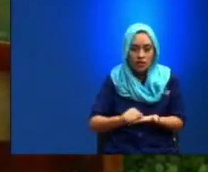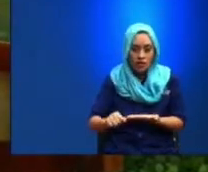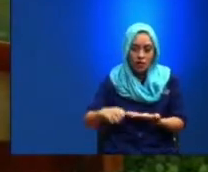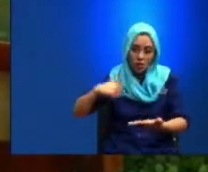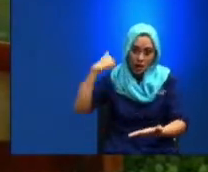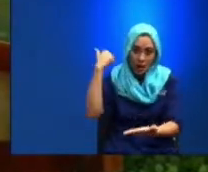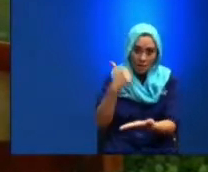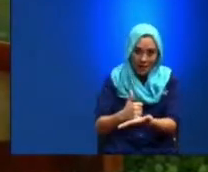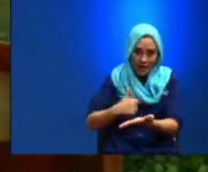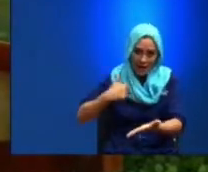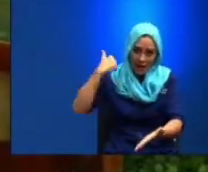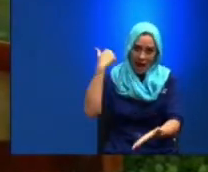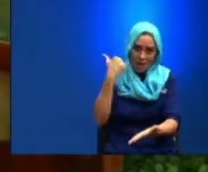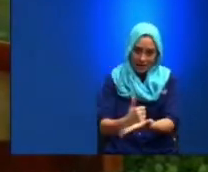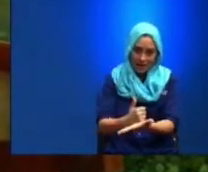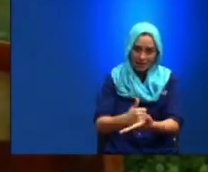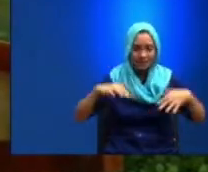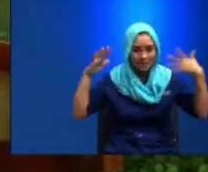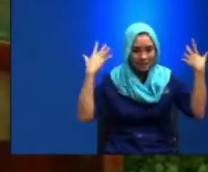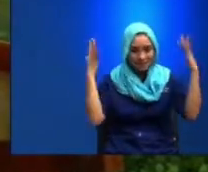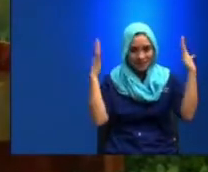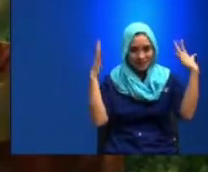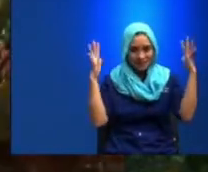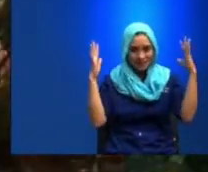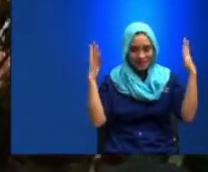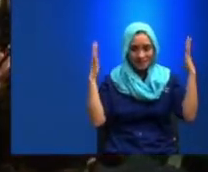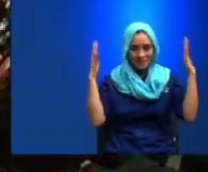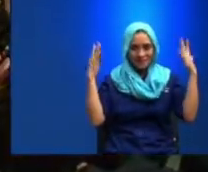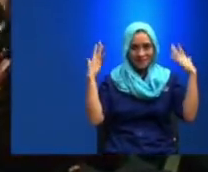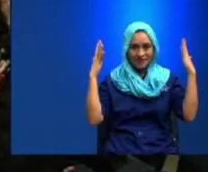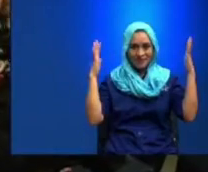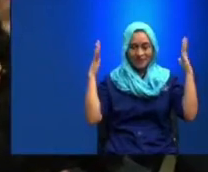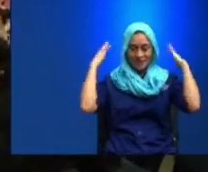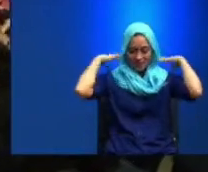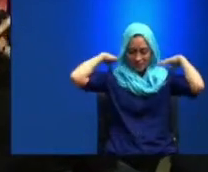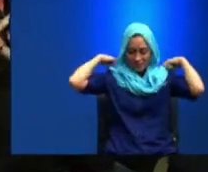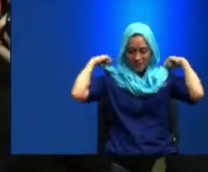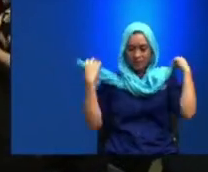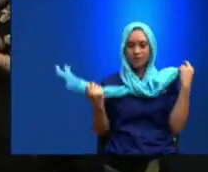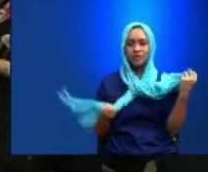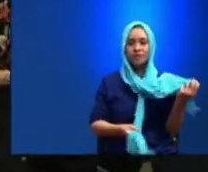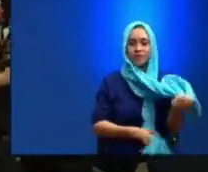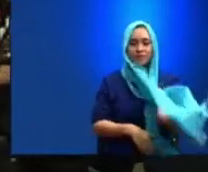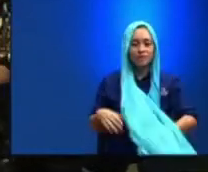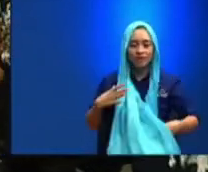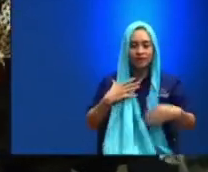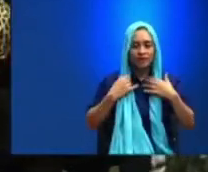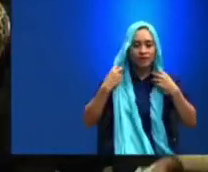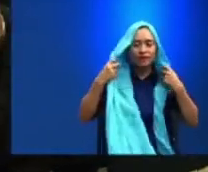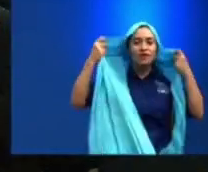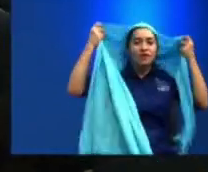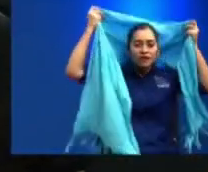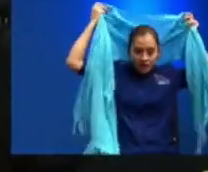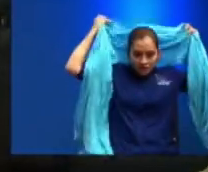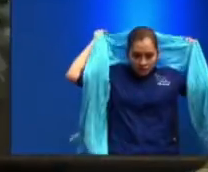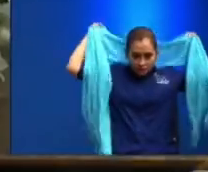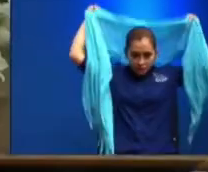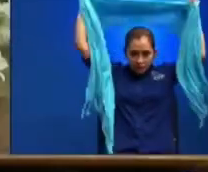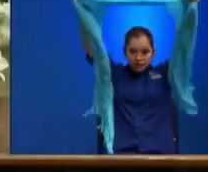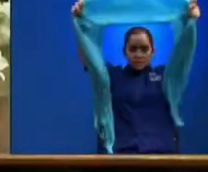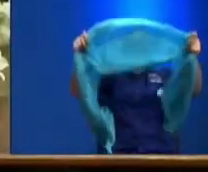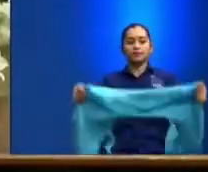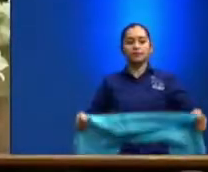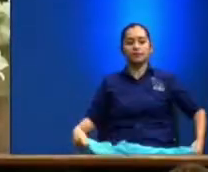amen el ese aplauso bien fuerte al rey bueno prácticamente lo que hemos estado